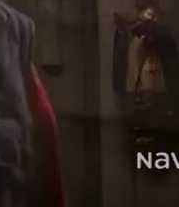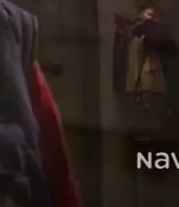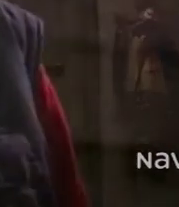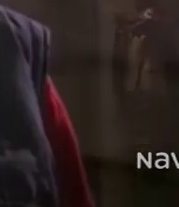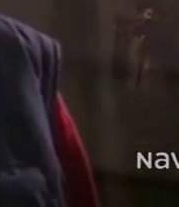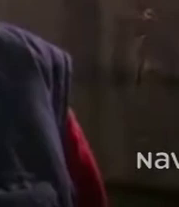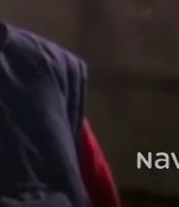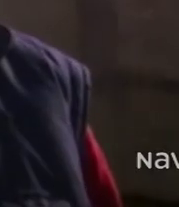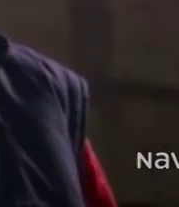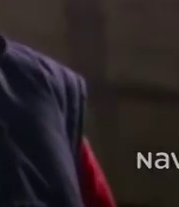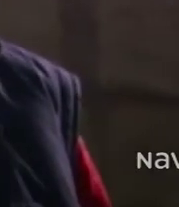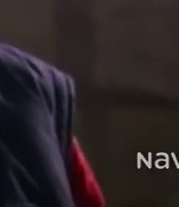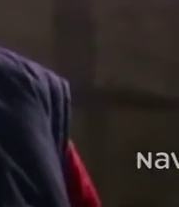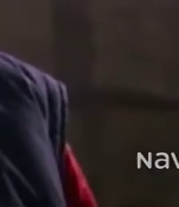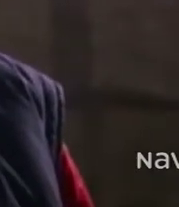agura.